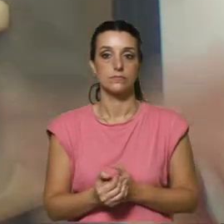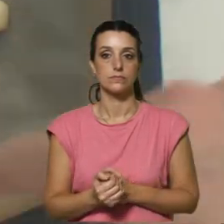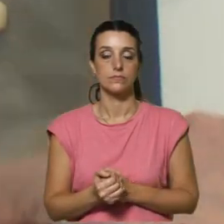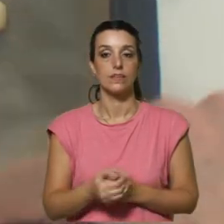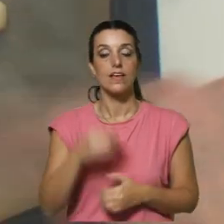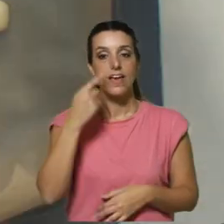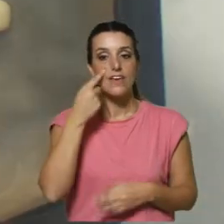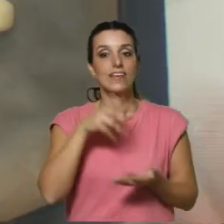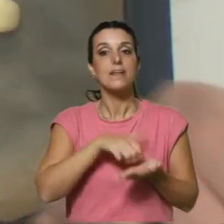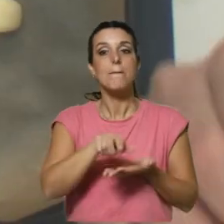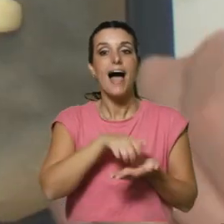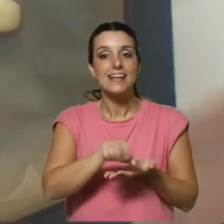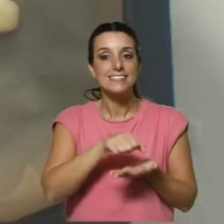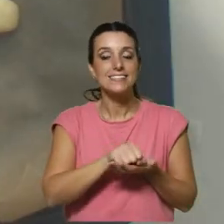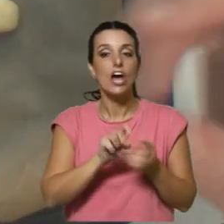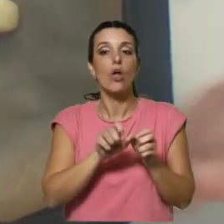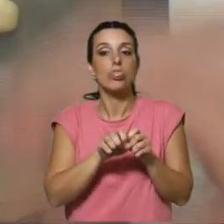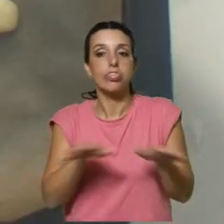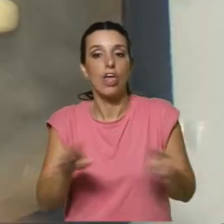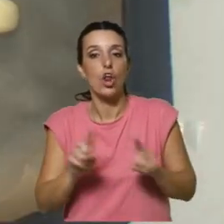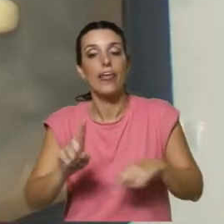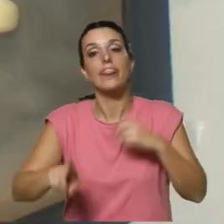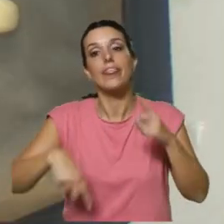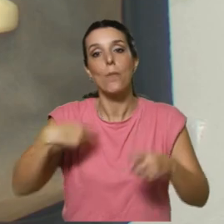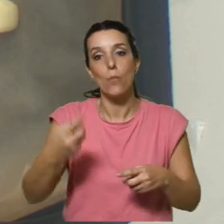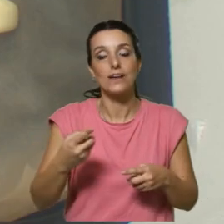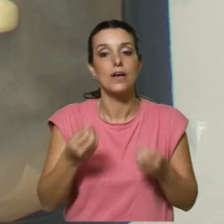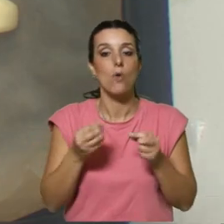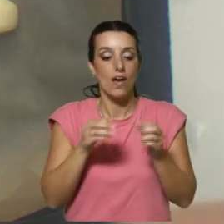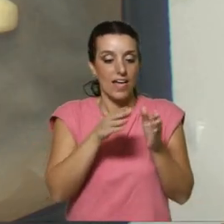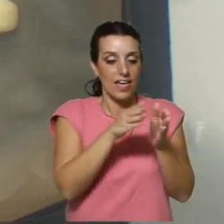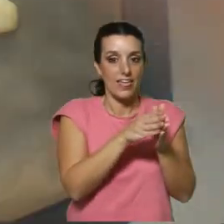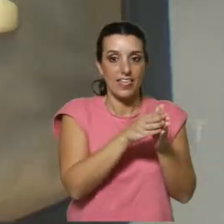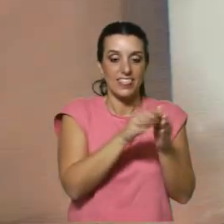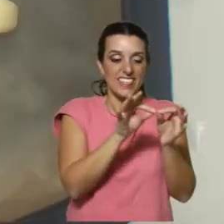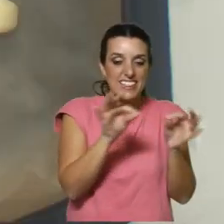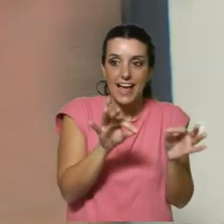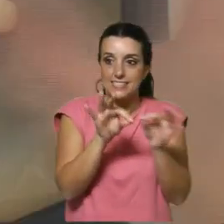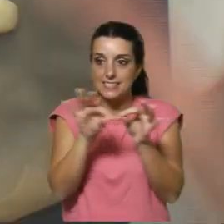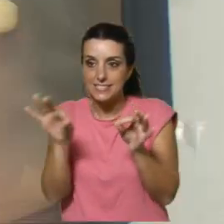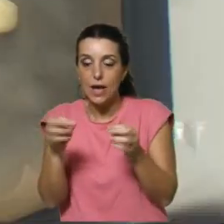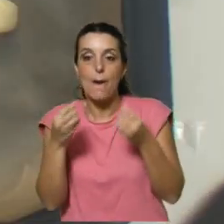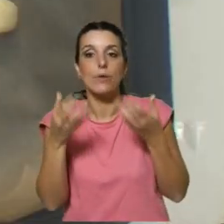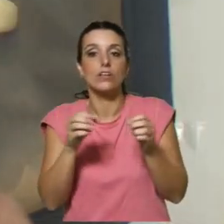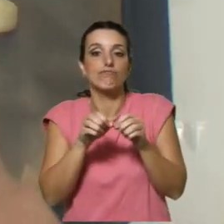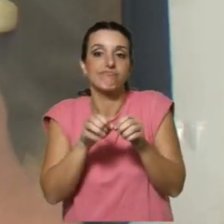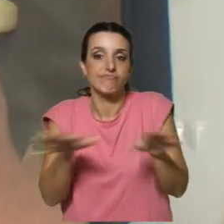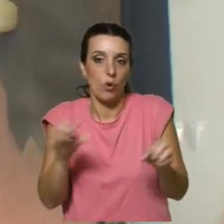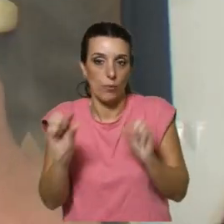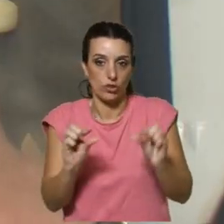¿Ves que la masa es sostenida, no se te espachurra? Y después que vas a tener que dejar distancia entre uno y otro porque se van a explayar un